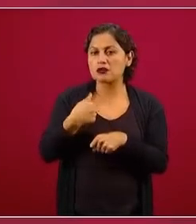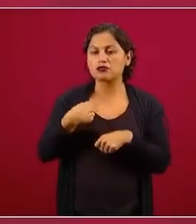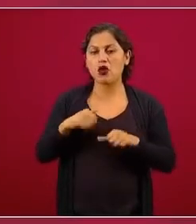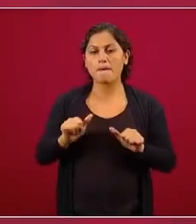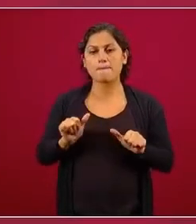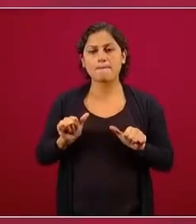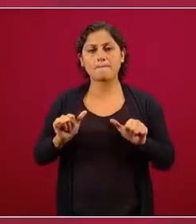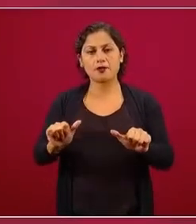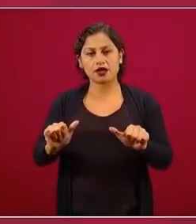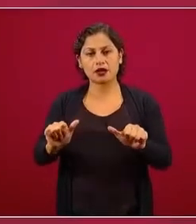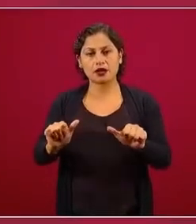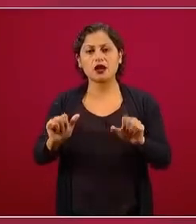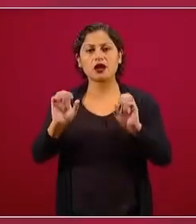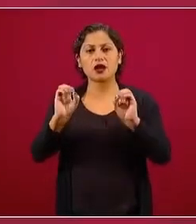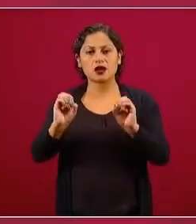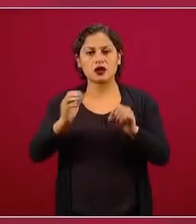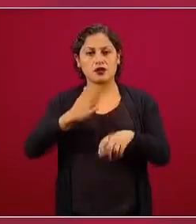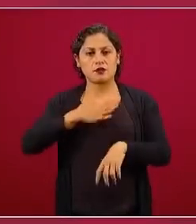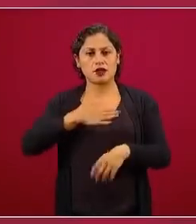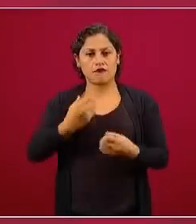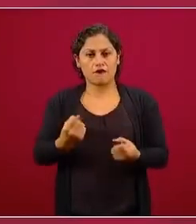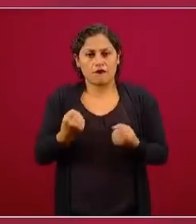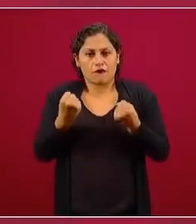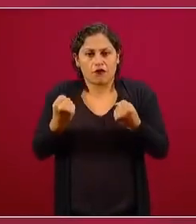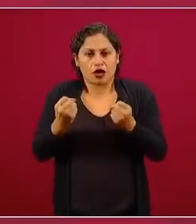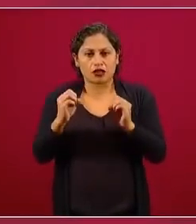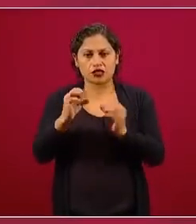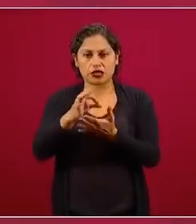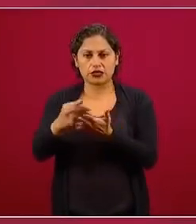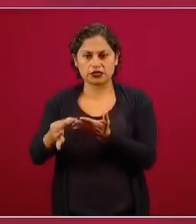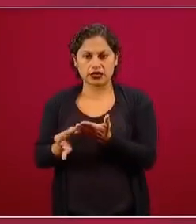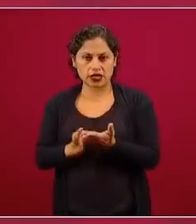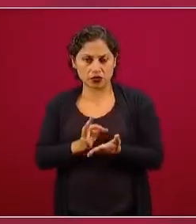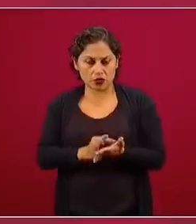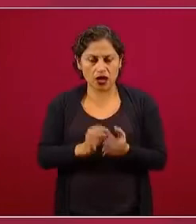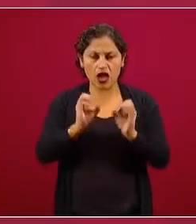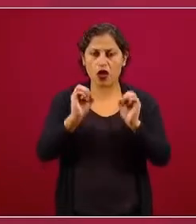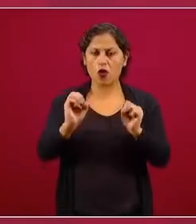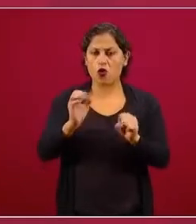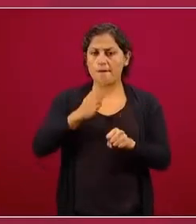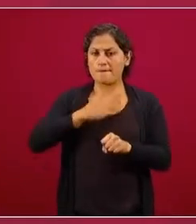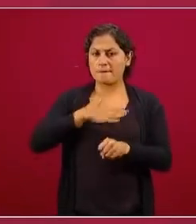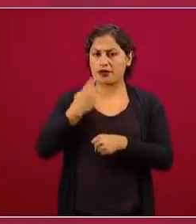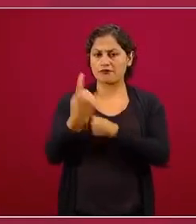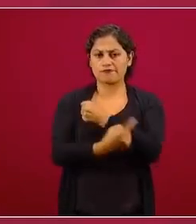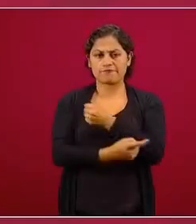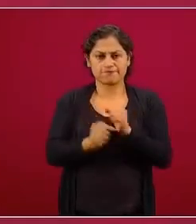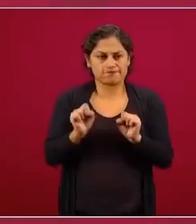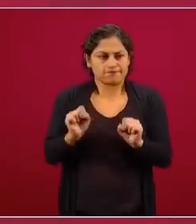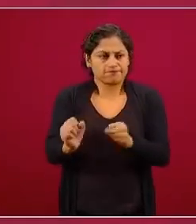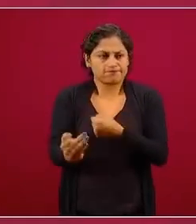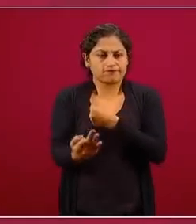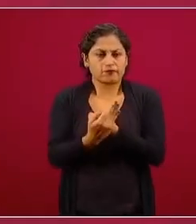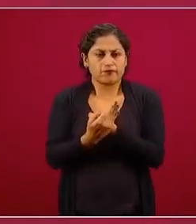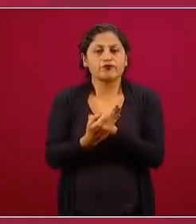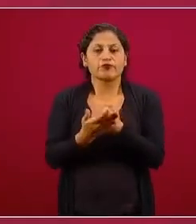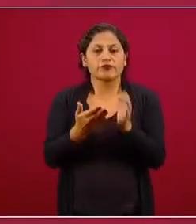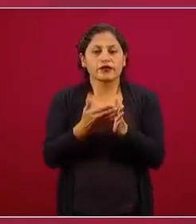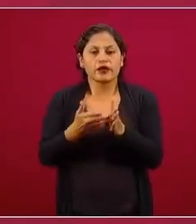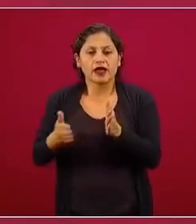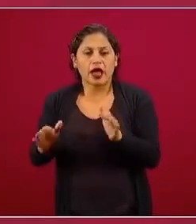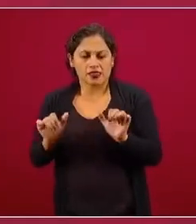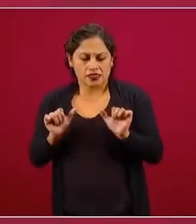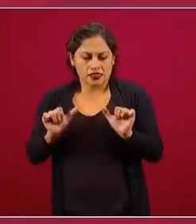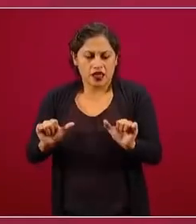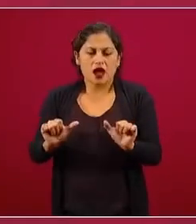caso sea por anticuerpos o sea celular, que sería todavía lo mejor, pero ¿qué tanto tiempo dura la inmunidad de una